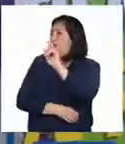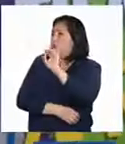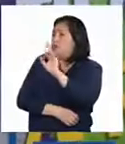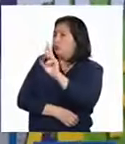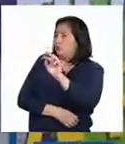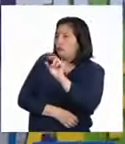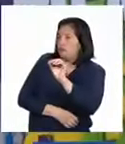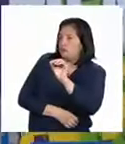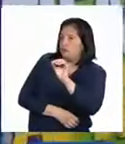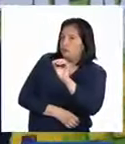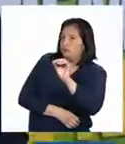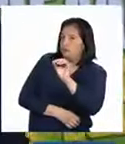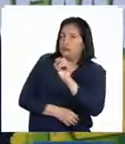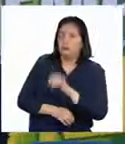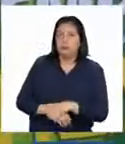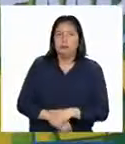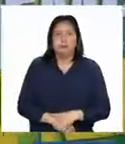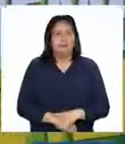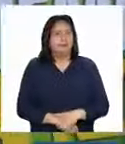¡Saturno!